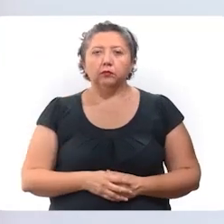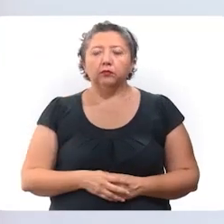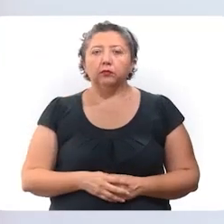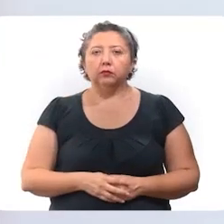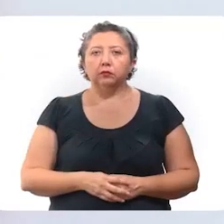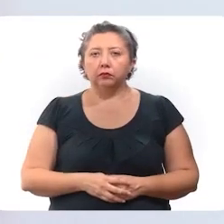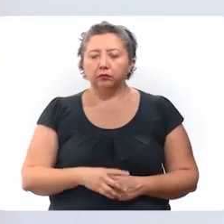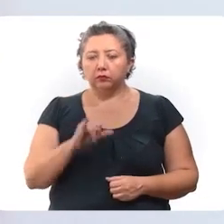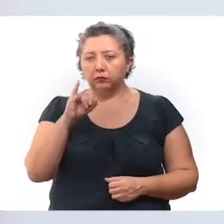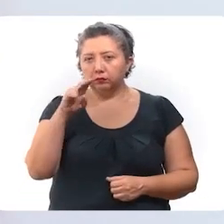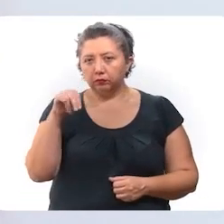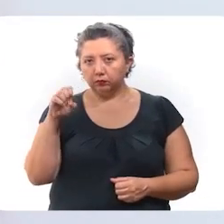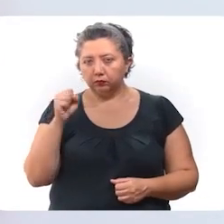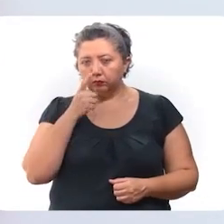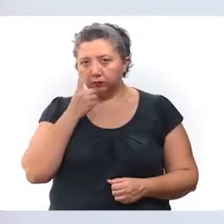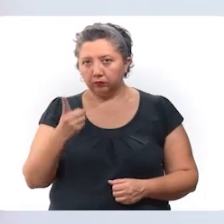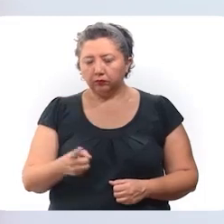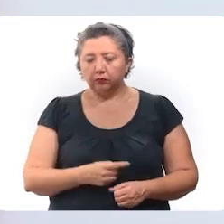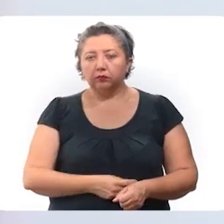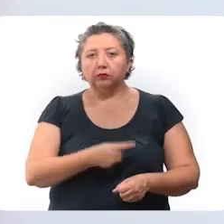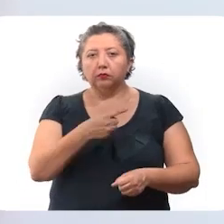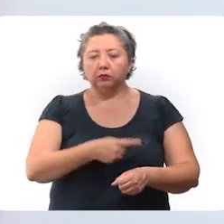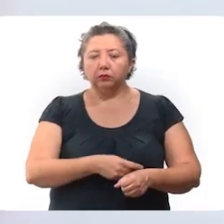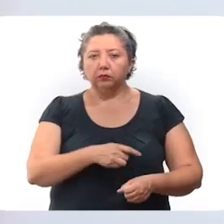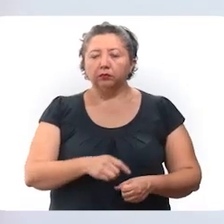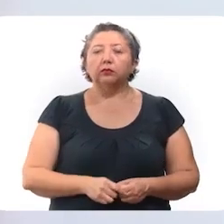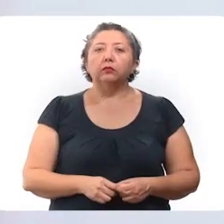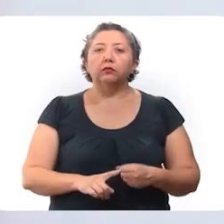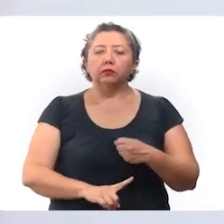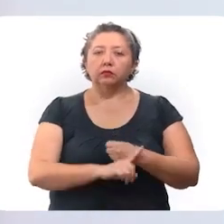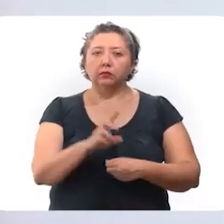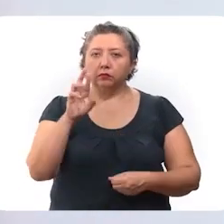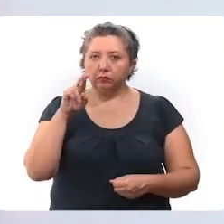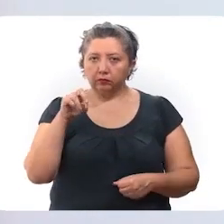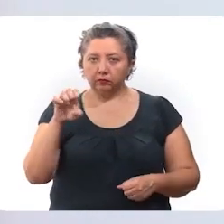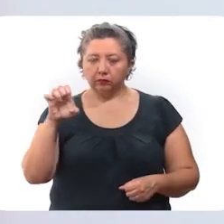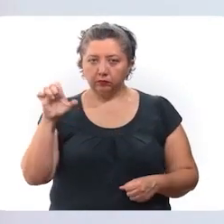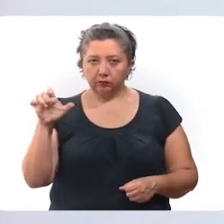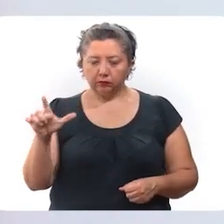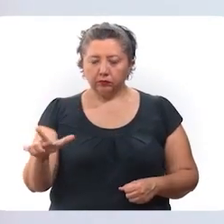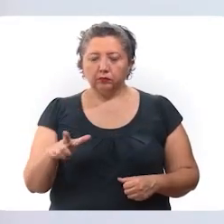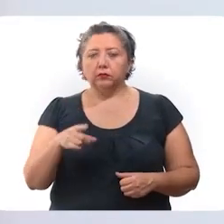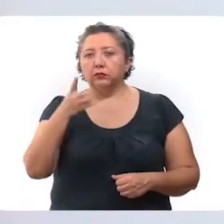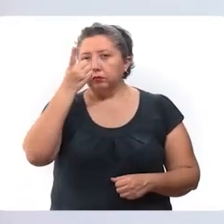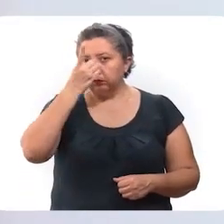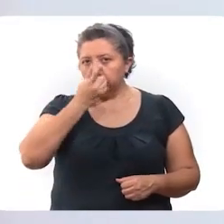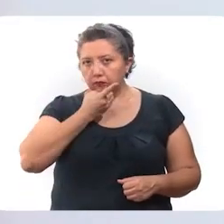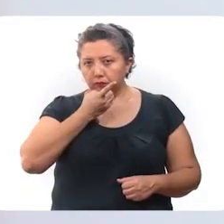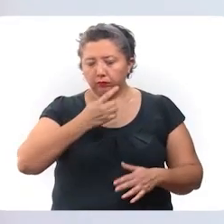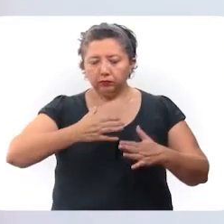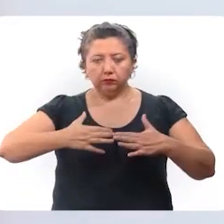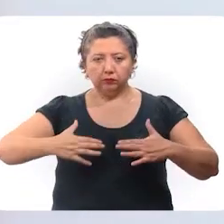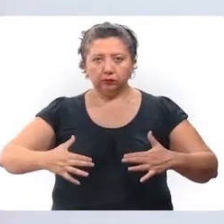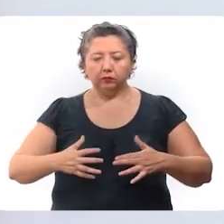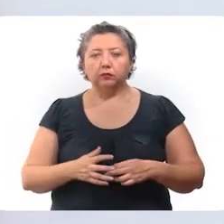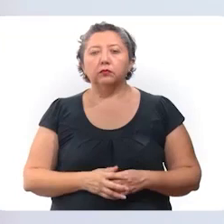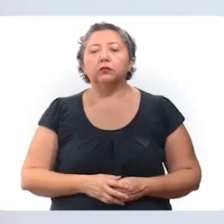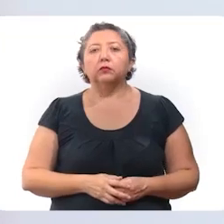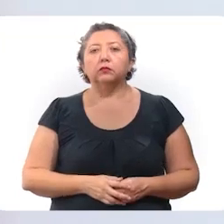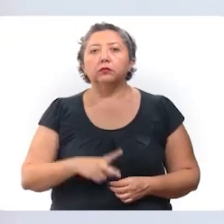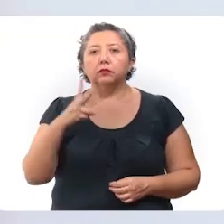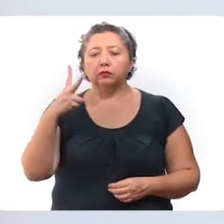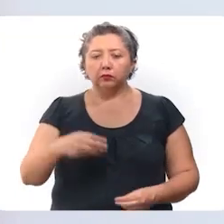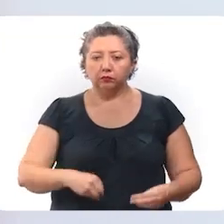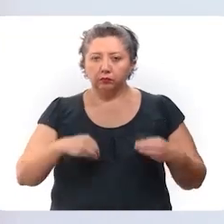fueron inmunosupresión, hipertensión, insuficiencia renal crónica, diabetes y obesidad.